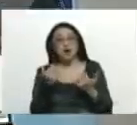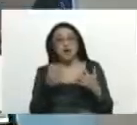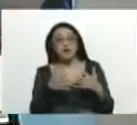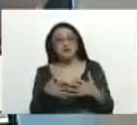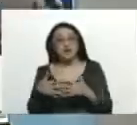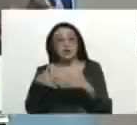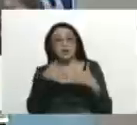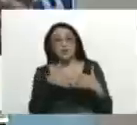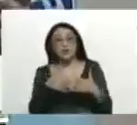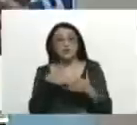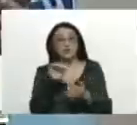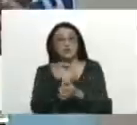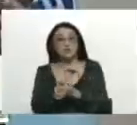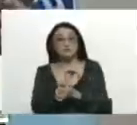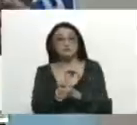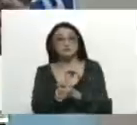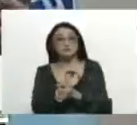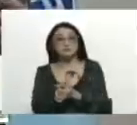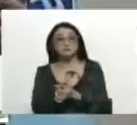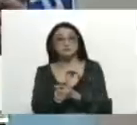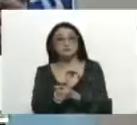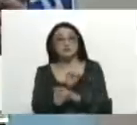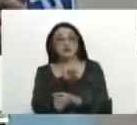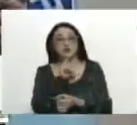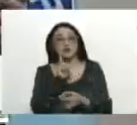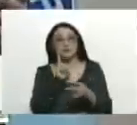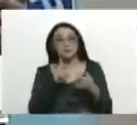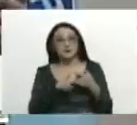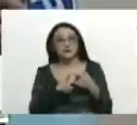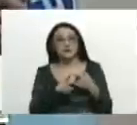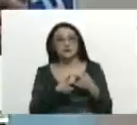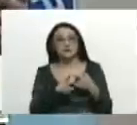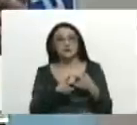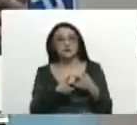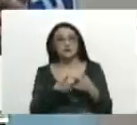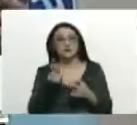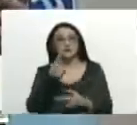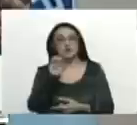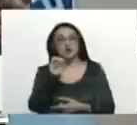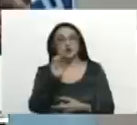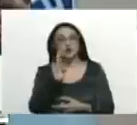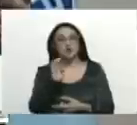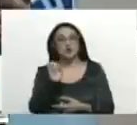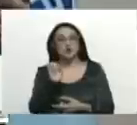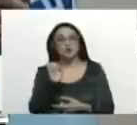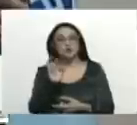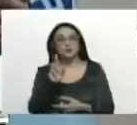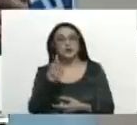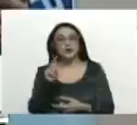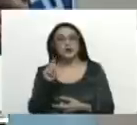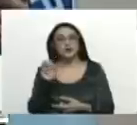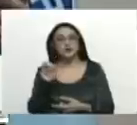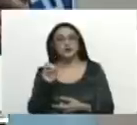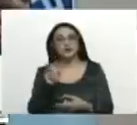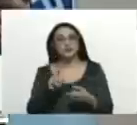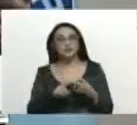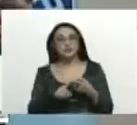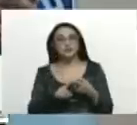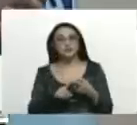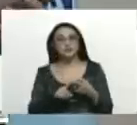Unidos que tienen como nombre Roberto Enrique Rincón